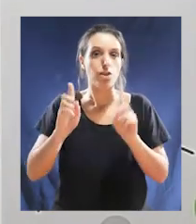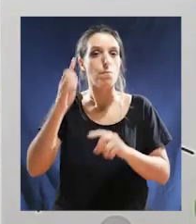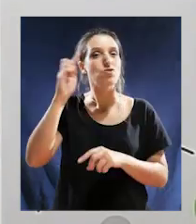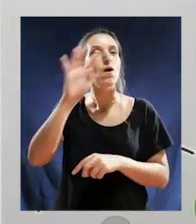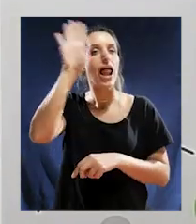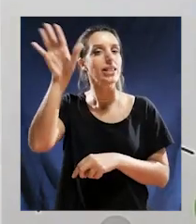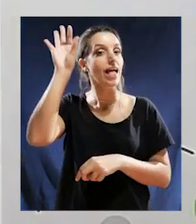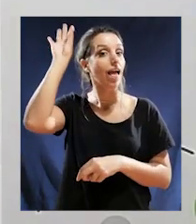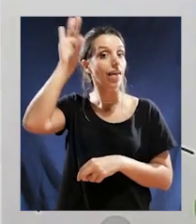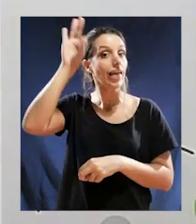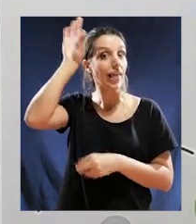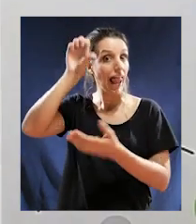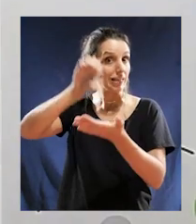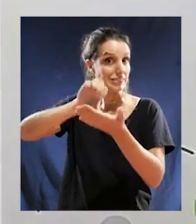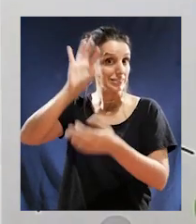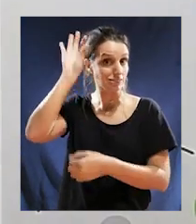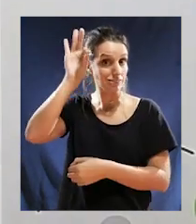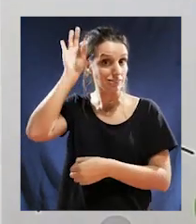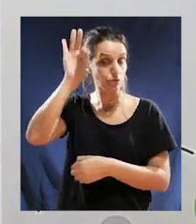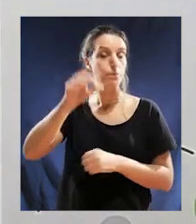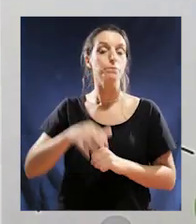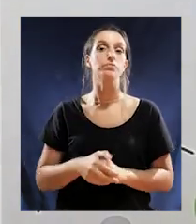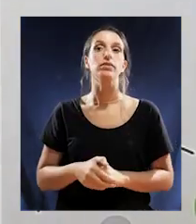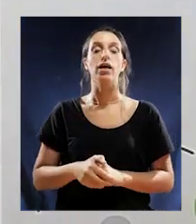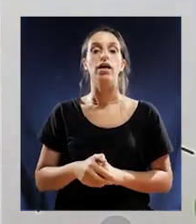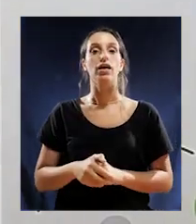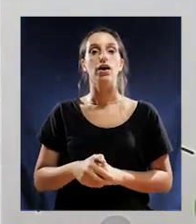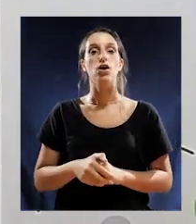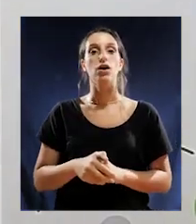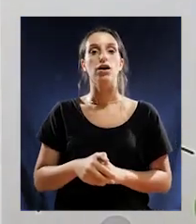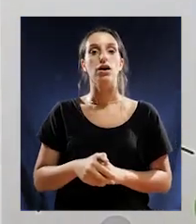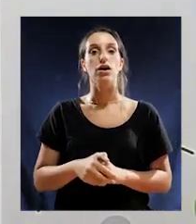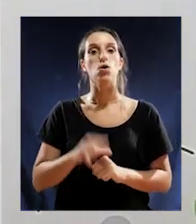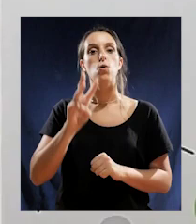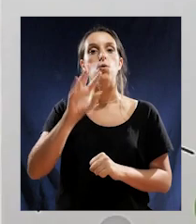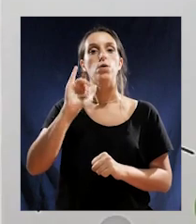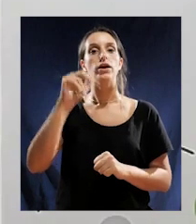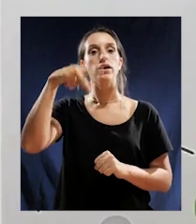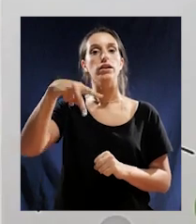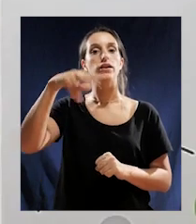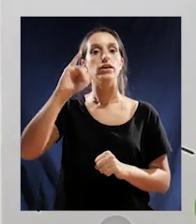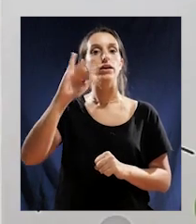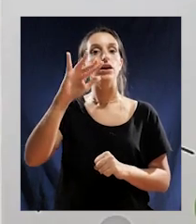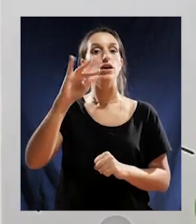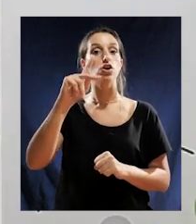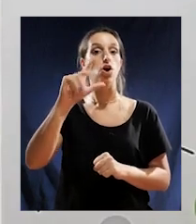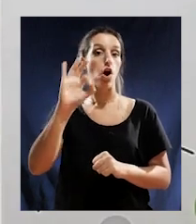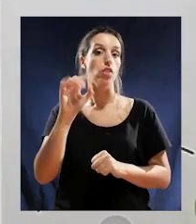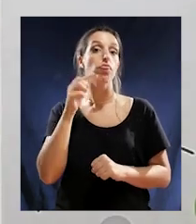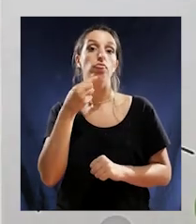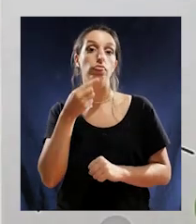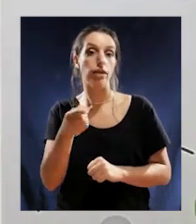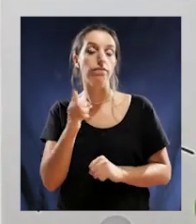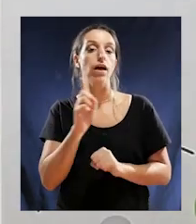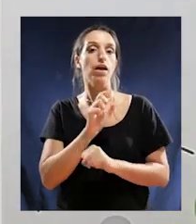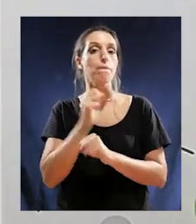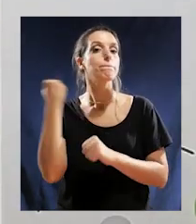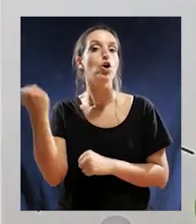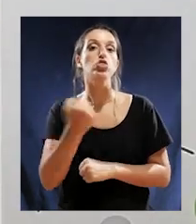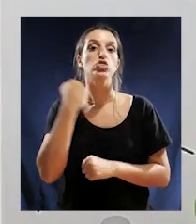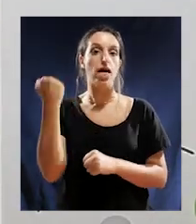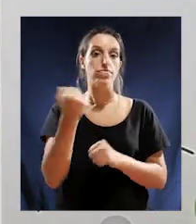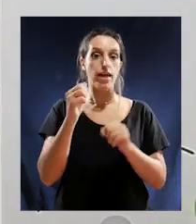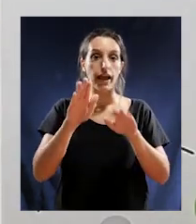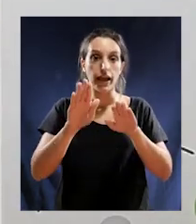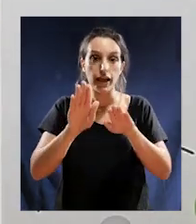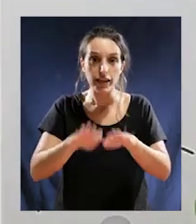mucha confianza que llama winnicott nos hacía saber hace mucho tiempo que una cosa muy importante para los niños